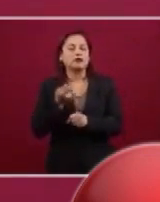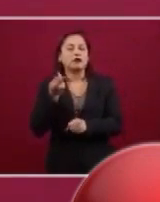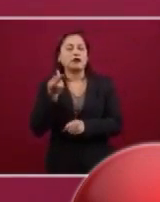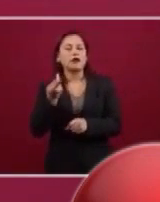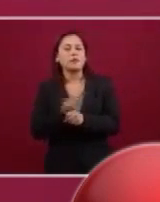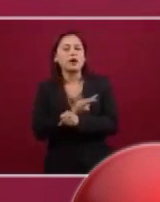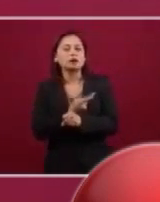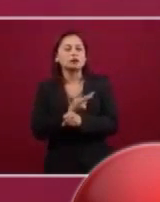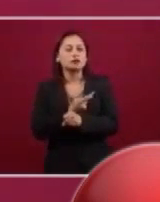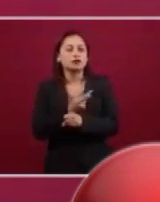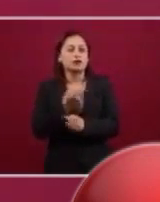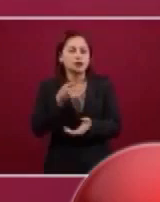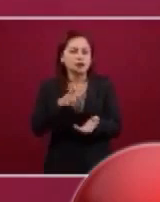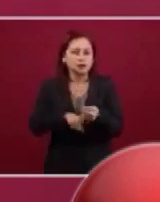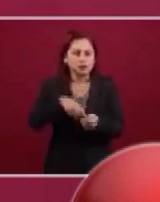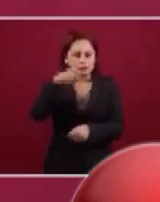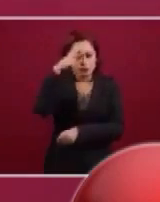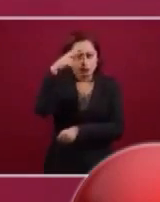En